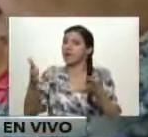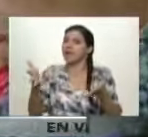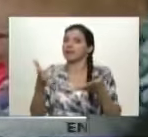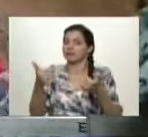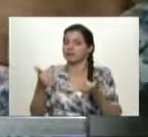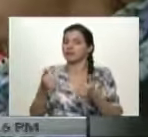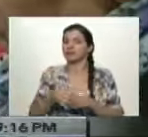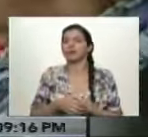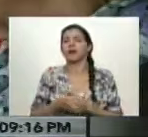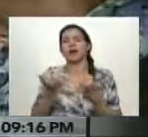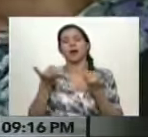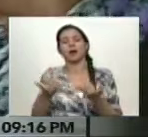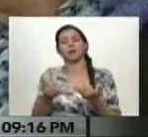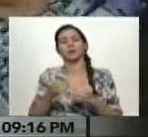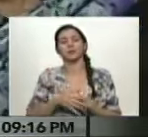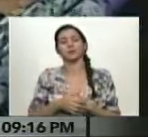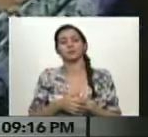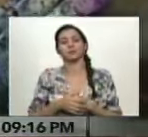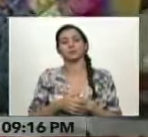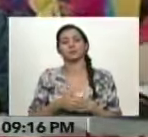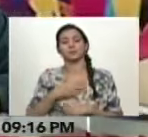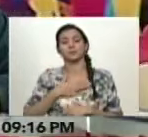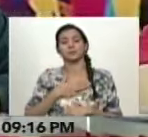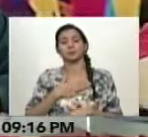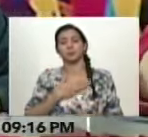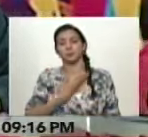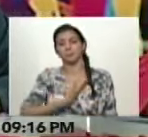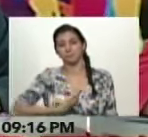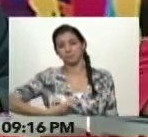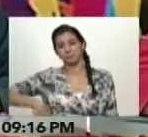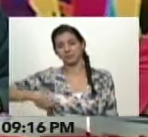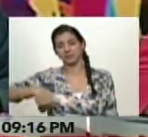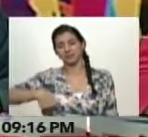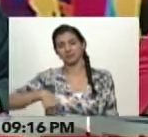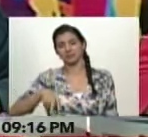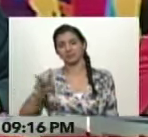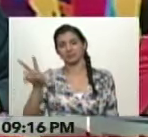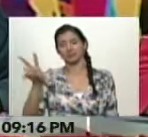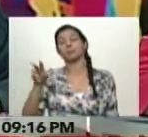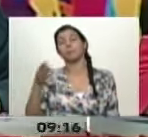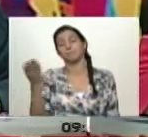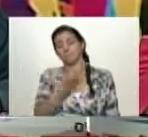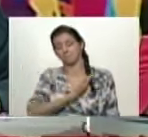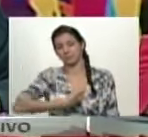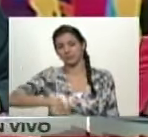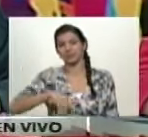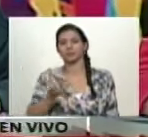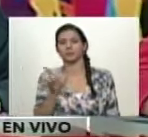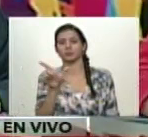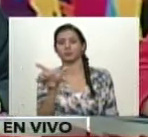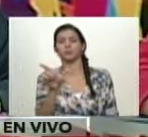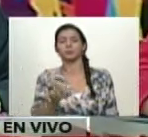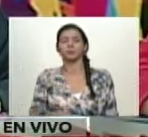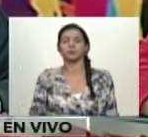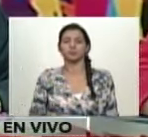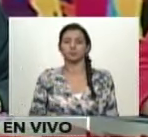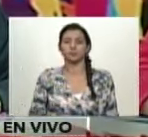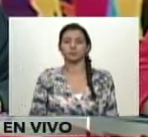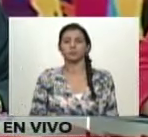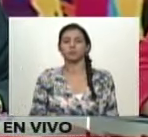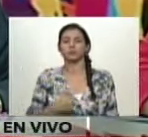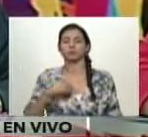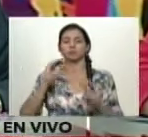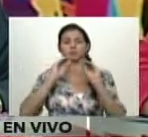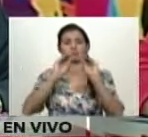ya, en uso de mis facultades como presidente del Partido Socialista Unido de Venezuela, yo